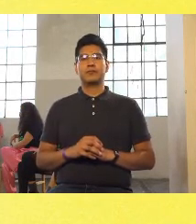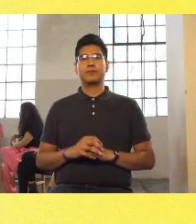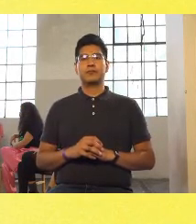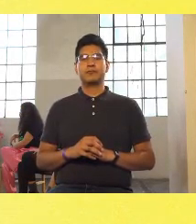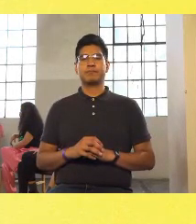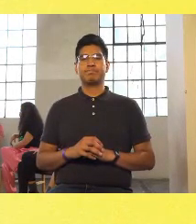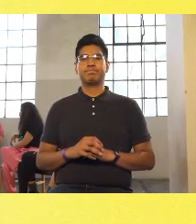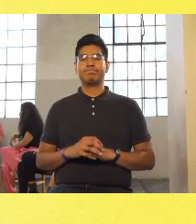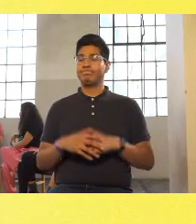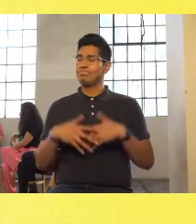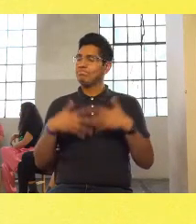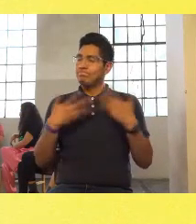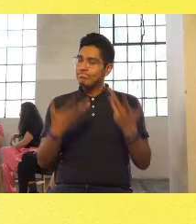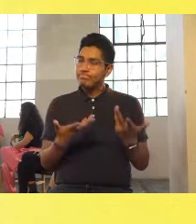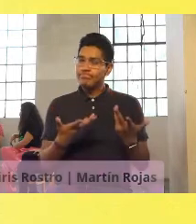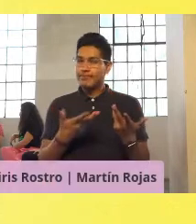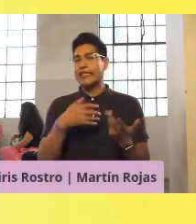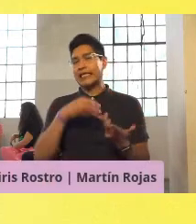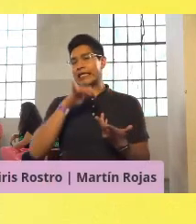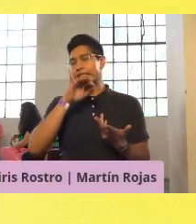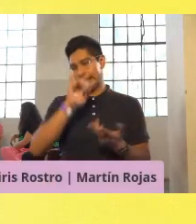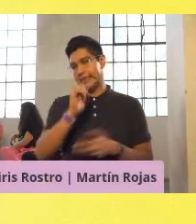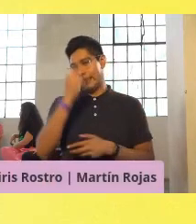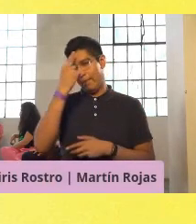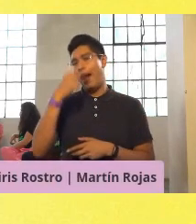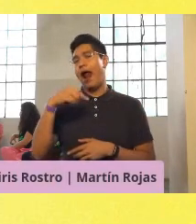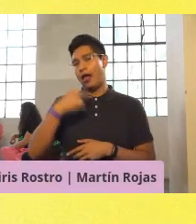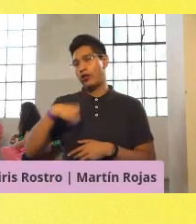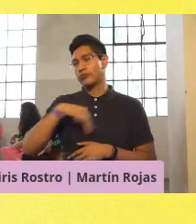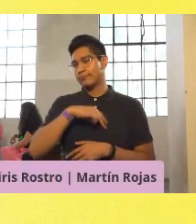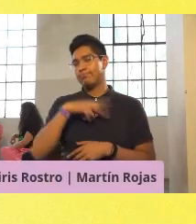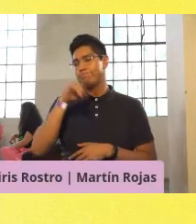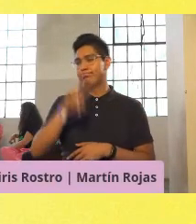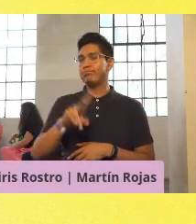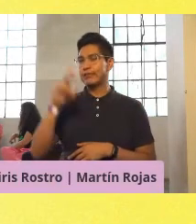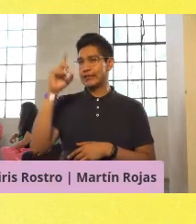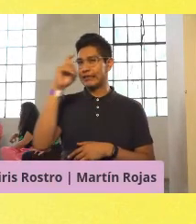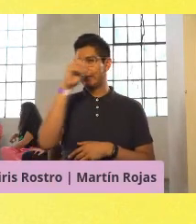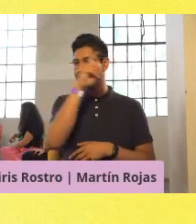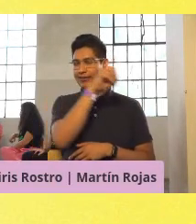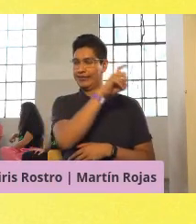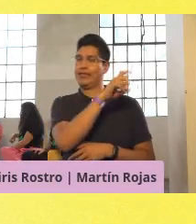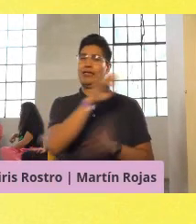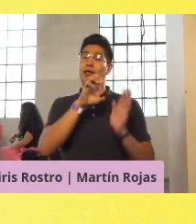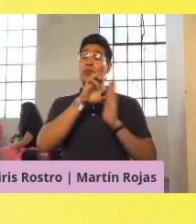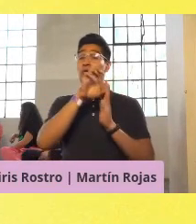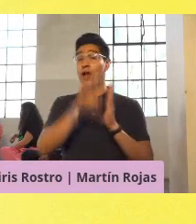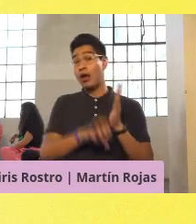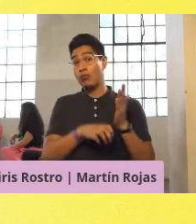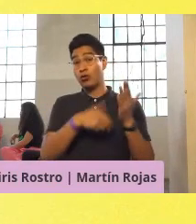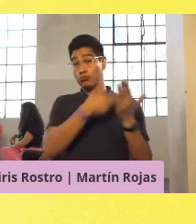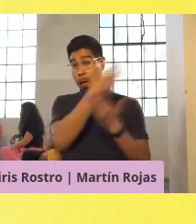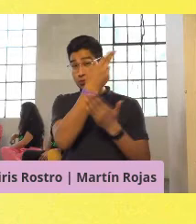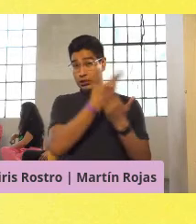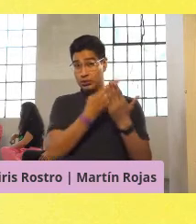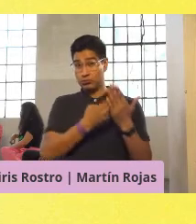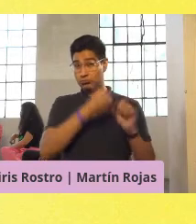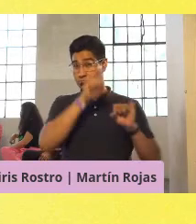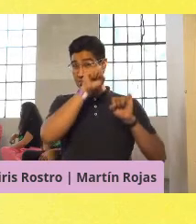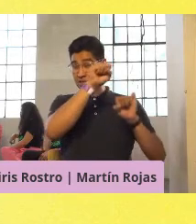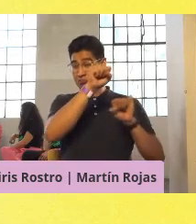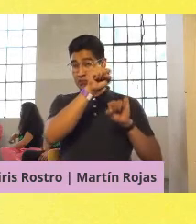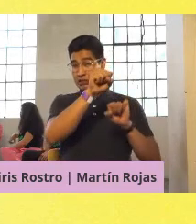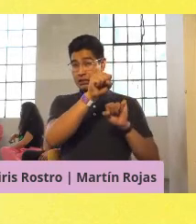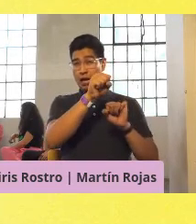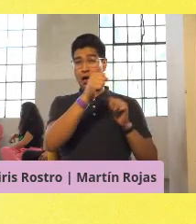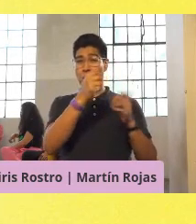Sí, para nosotras sabes que ha sido muy difícil. O sea, incluso como diseño activista no tenemos ningún tipo de estrategia todavía hacia allá,